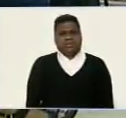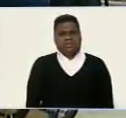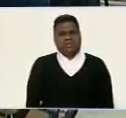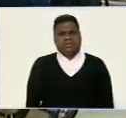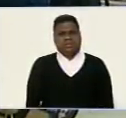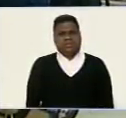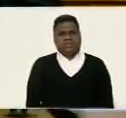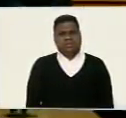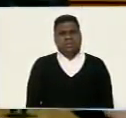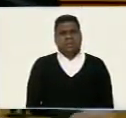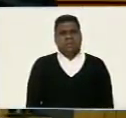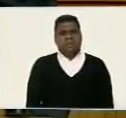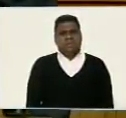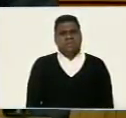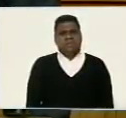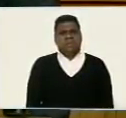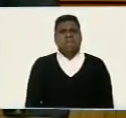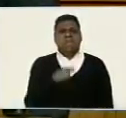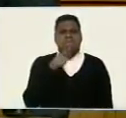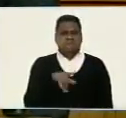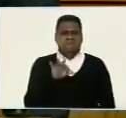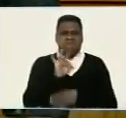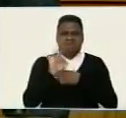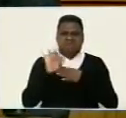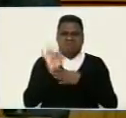y esta función nuestra aquí,